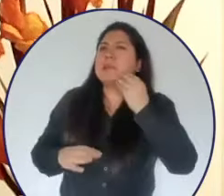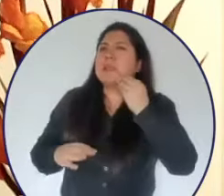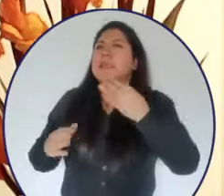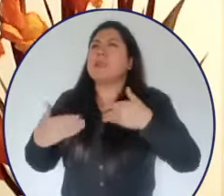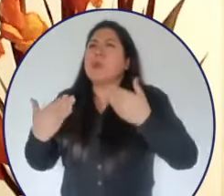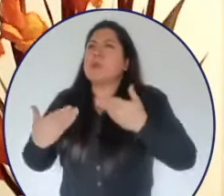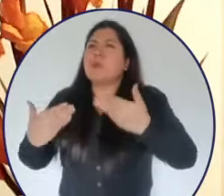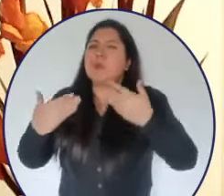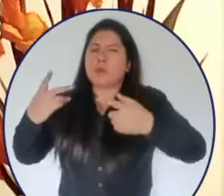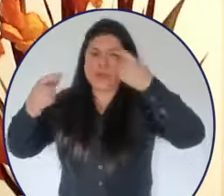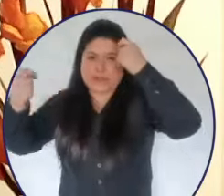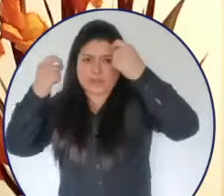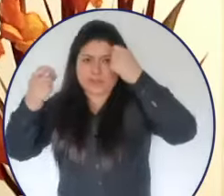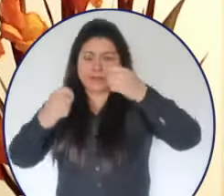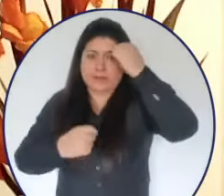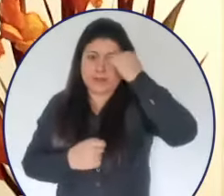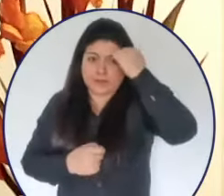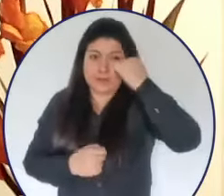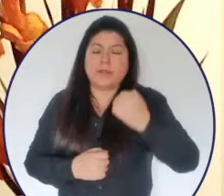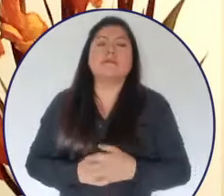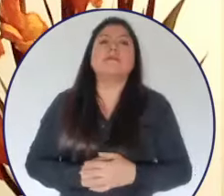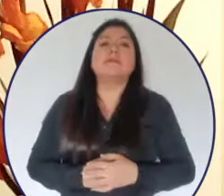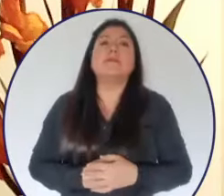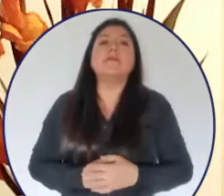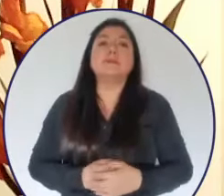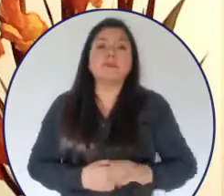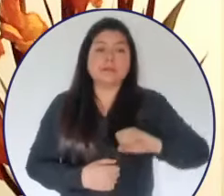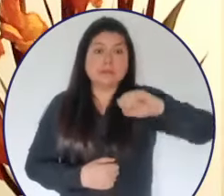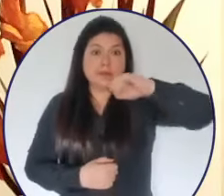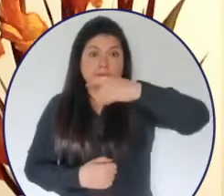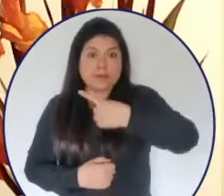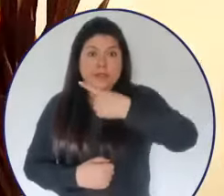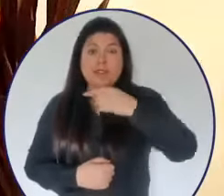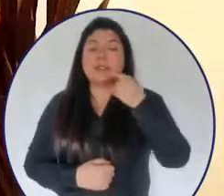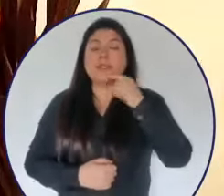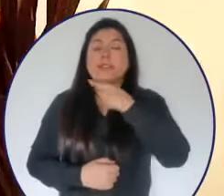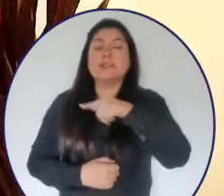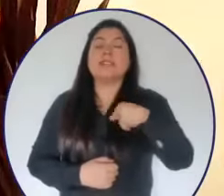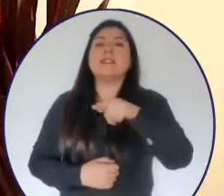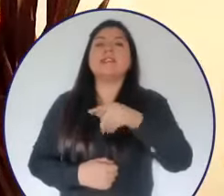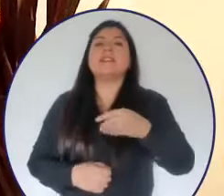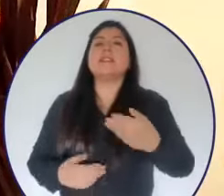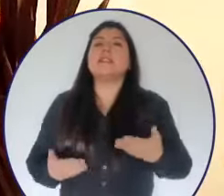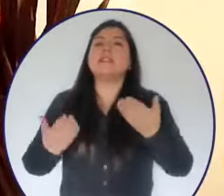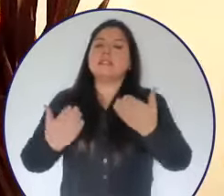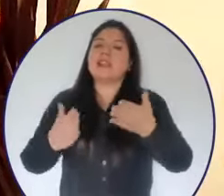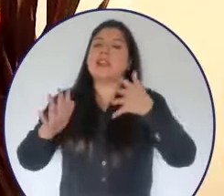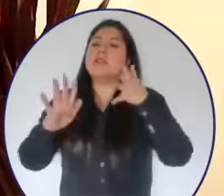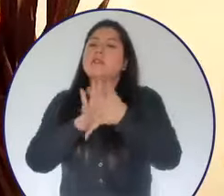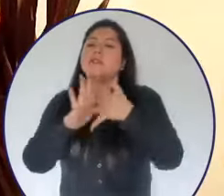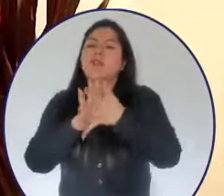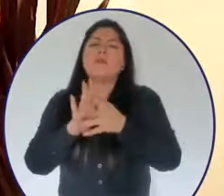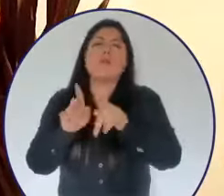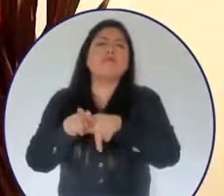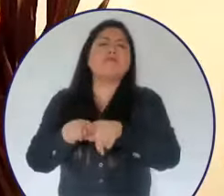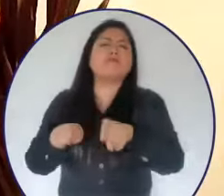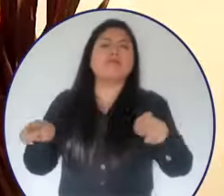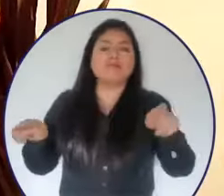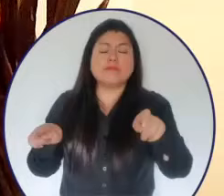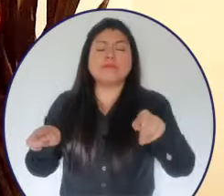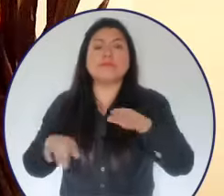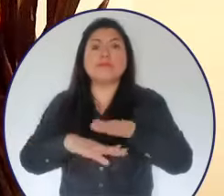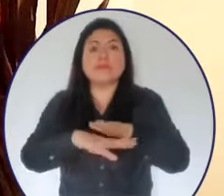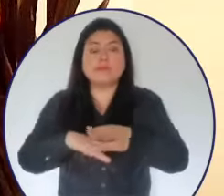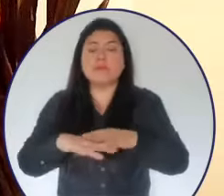experiencia pedagógica, siempre reconociendo y valorando la diversidad de los estudiantes. El primer principio, múltiples formas